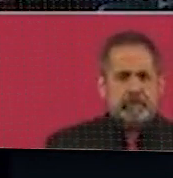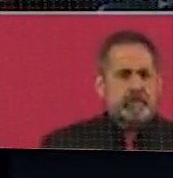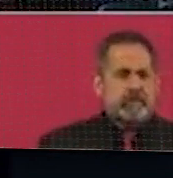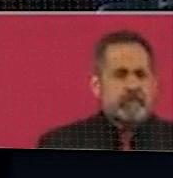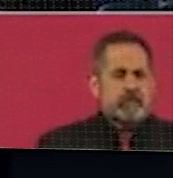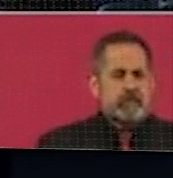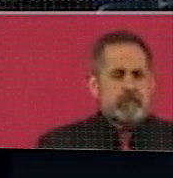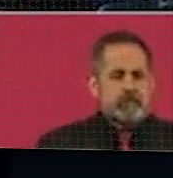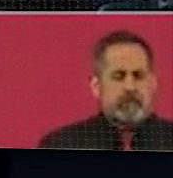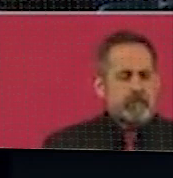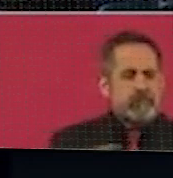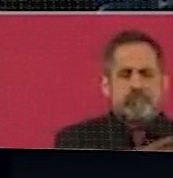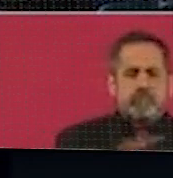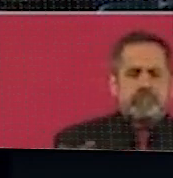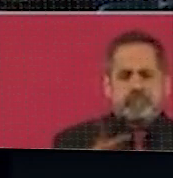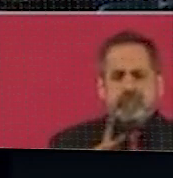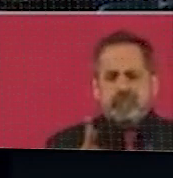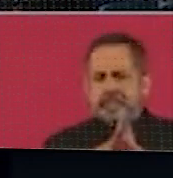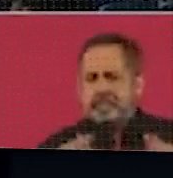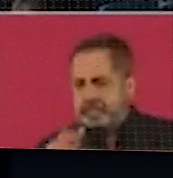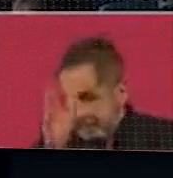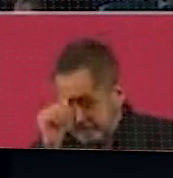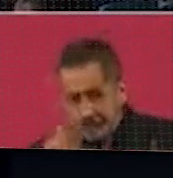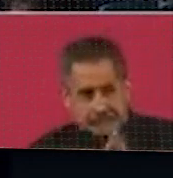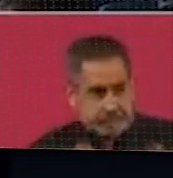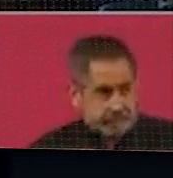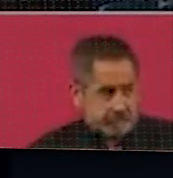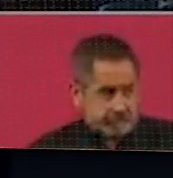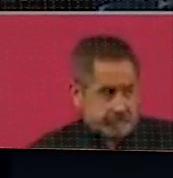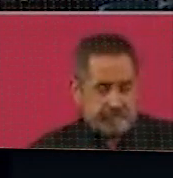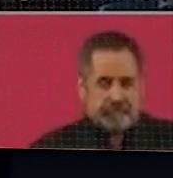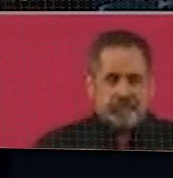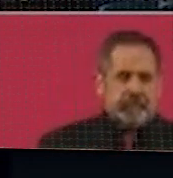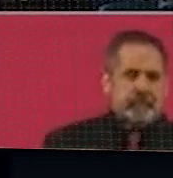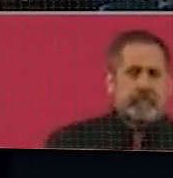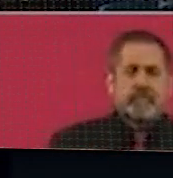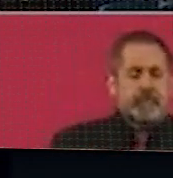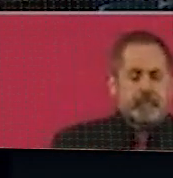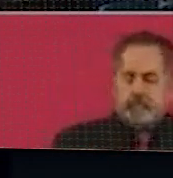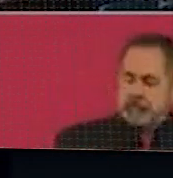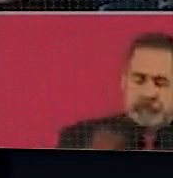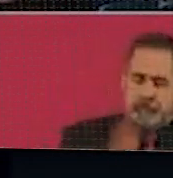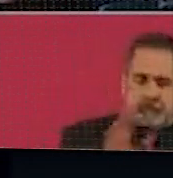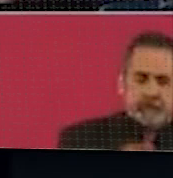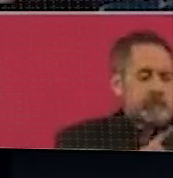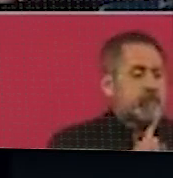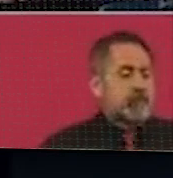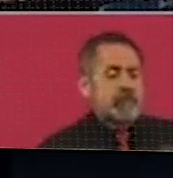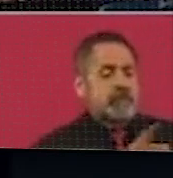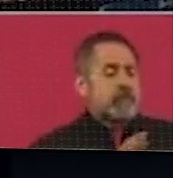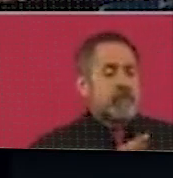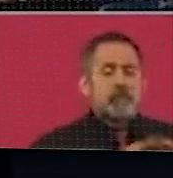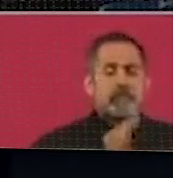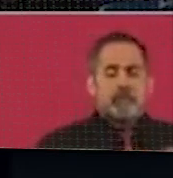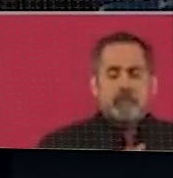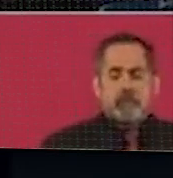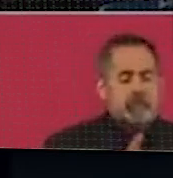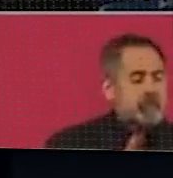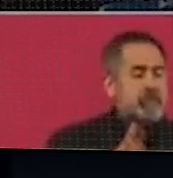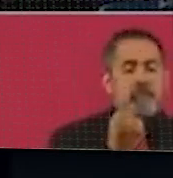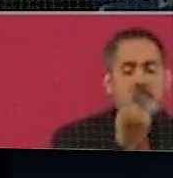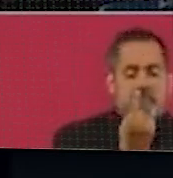él está preocupado por que sólo exista un grupo dominante eso no es más que hacer